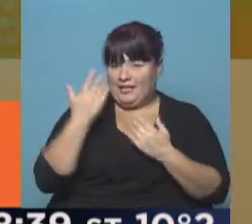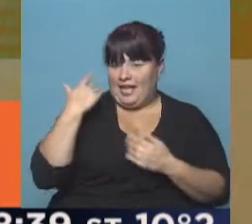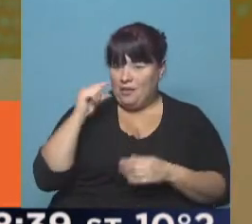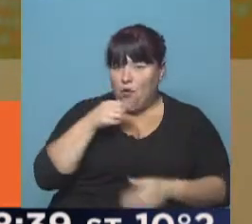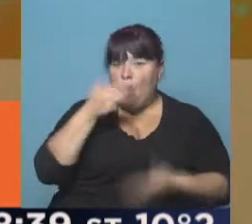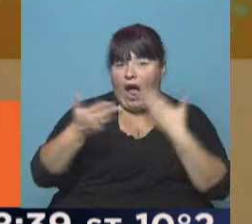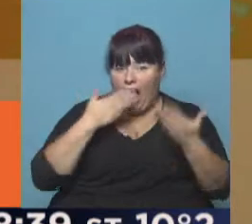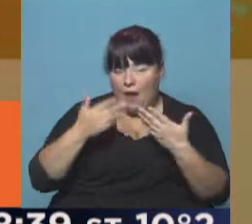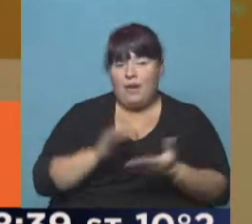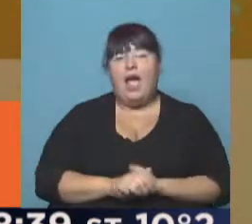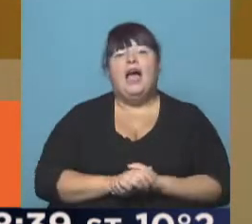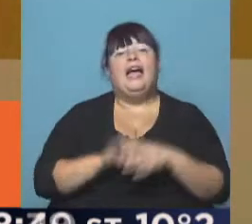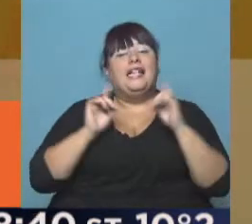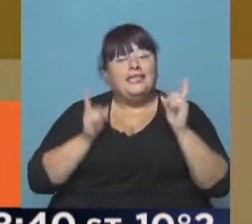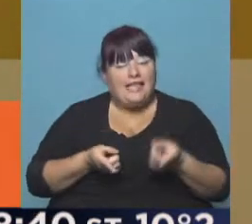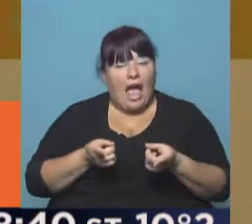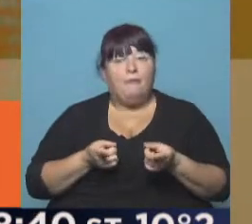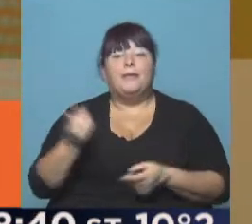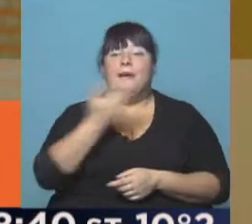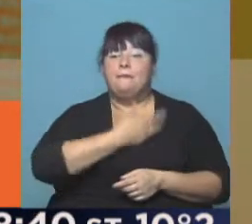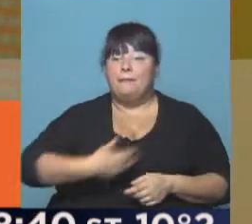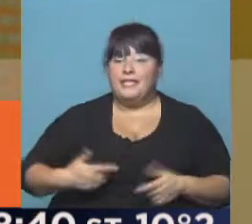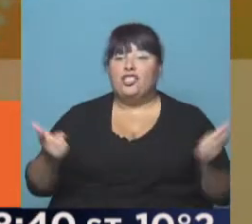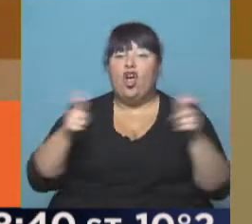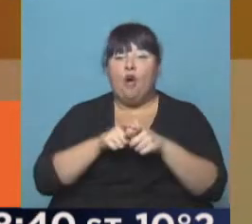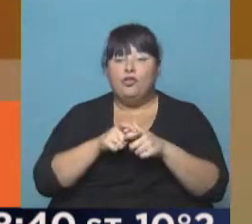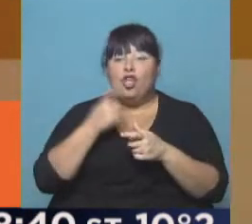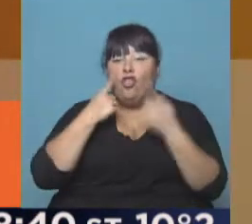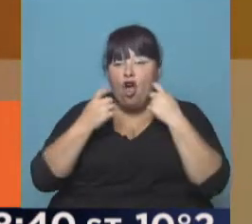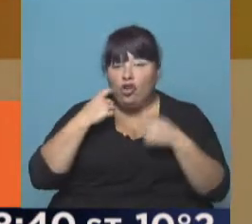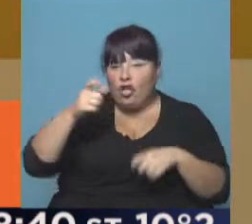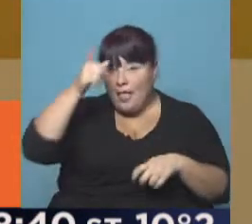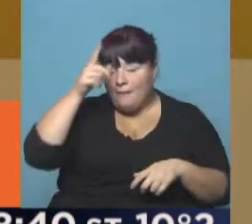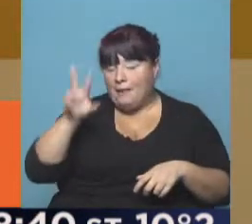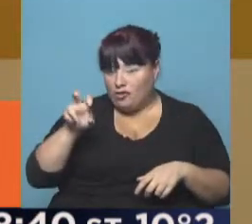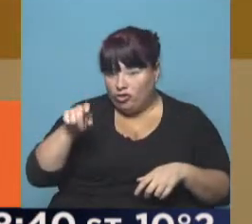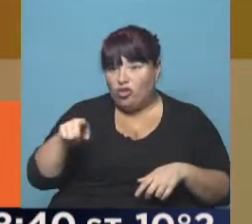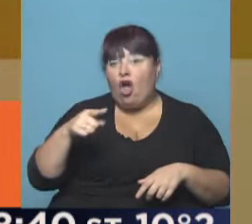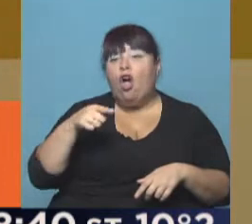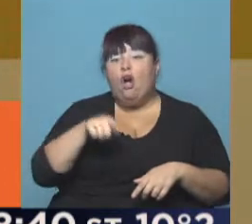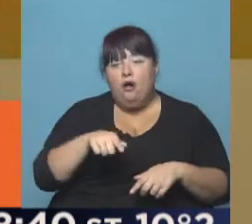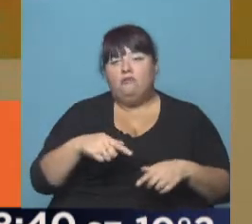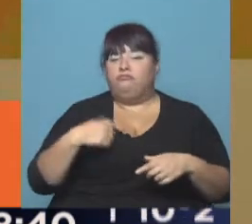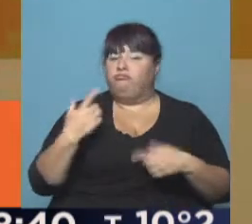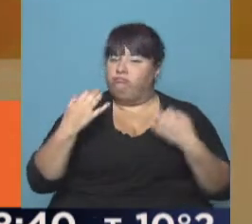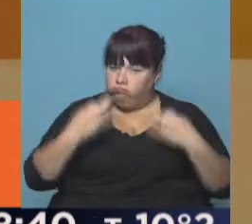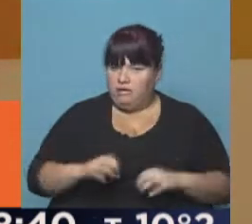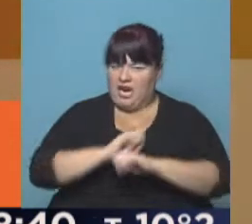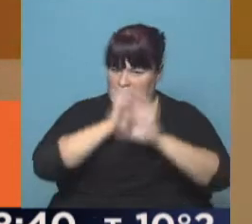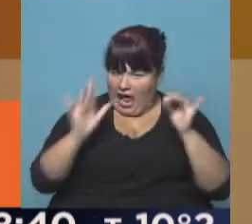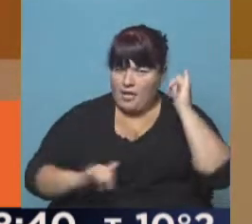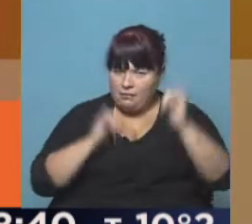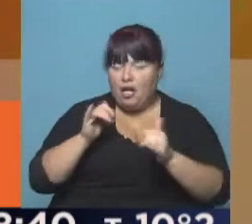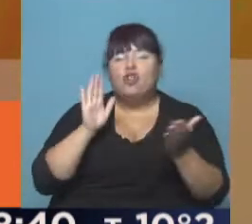declaraciones que han hecho y también el presidente de la comisión de seguimiento de las pensiones ha tenido una postura clara